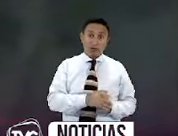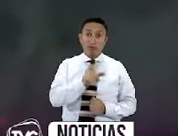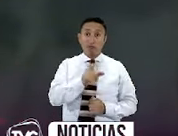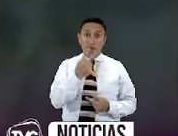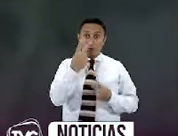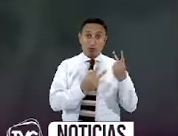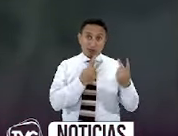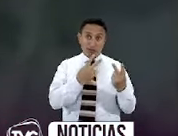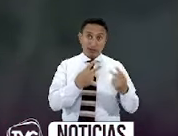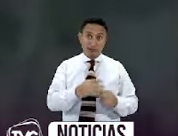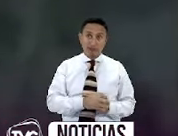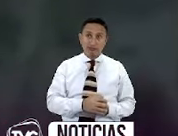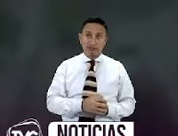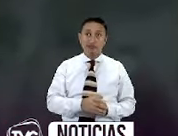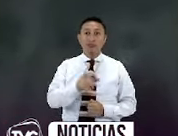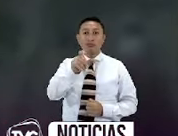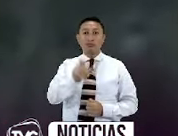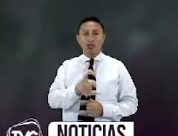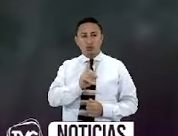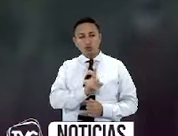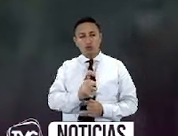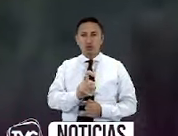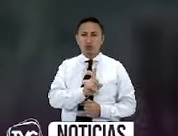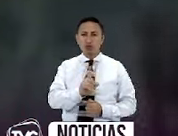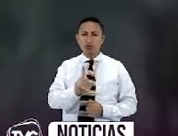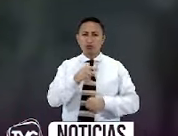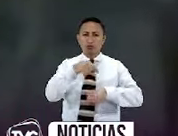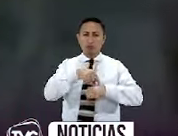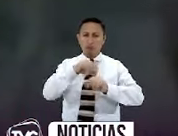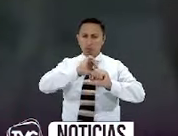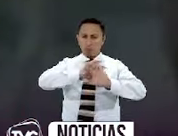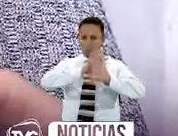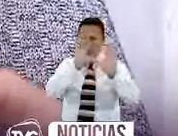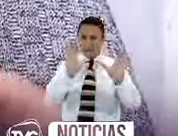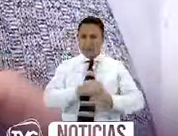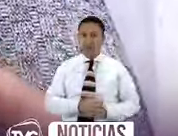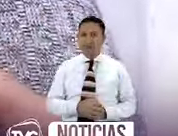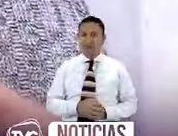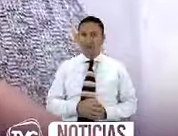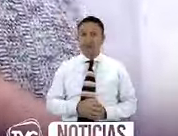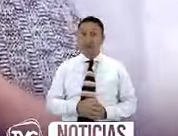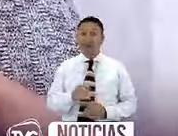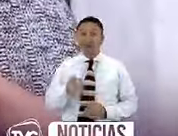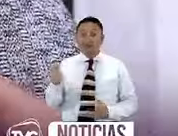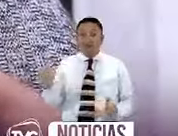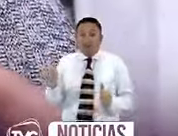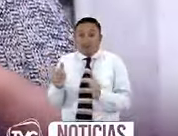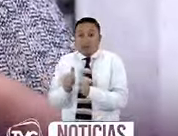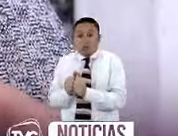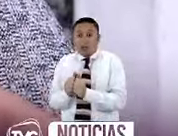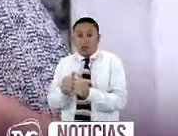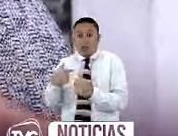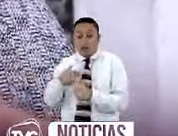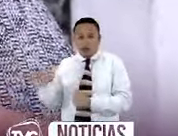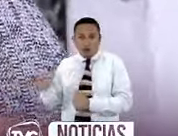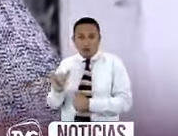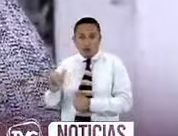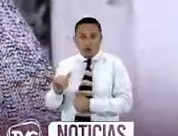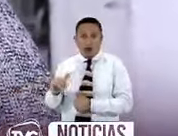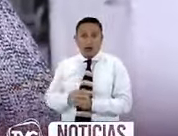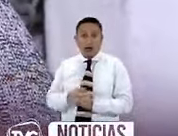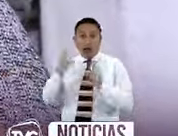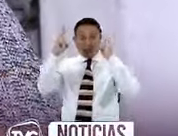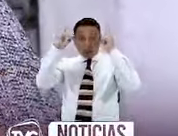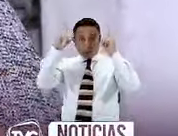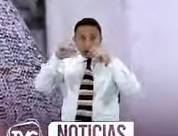Aquí se ve a uno de ellos a altas horas de la noche. Acá al lado del vecino y también me han intentado abrir la peluquería. La verdad, yo